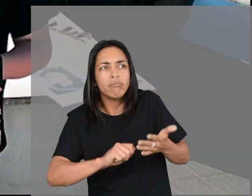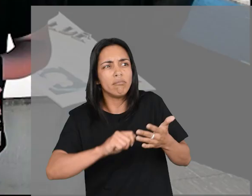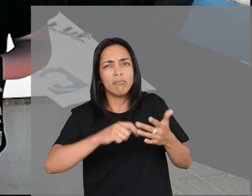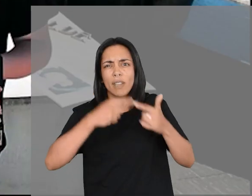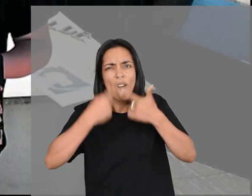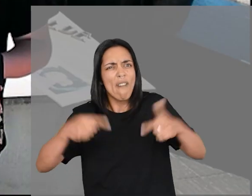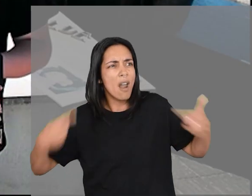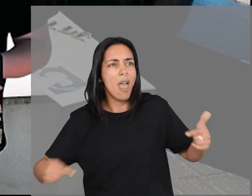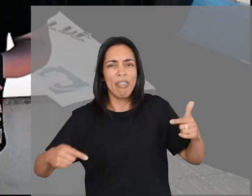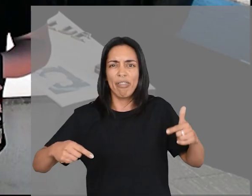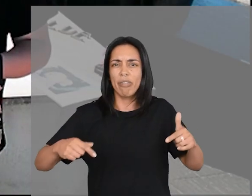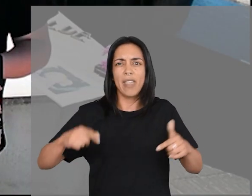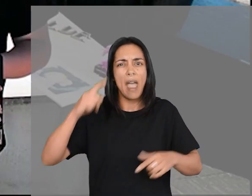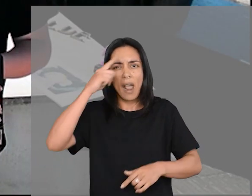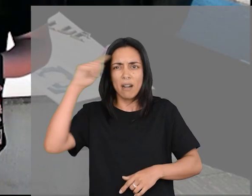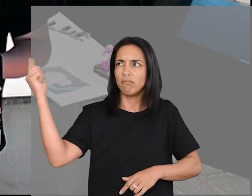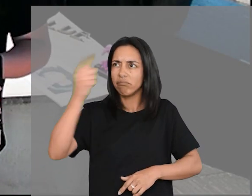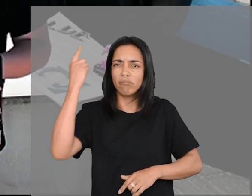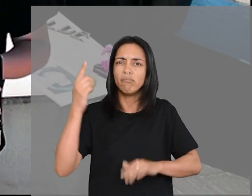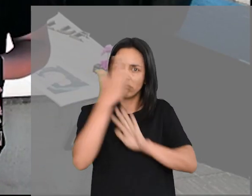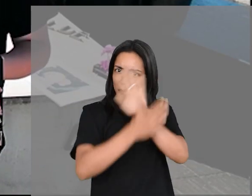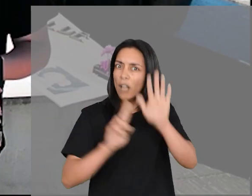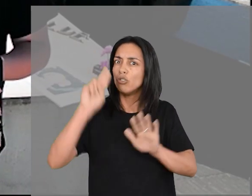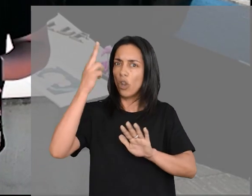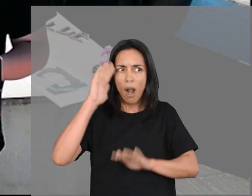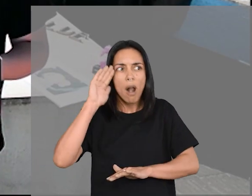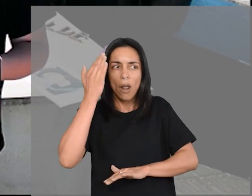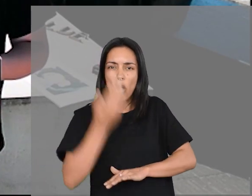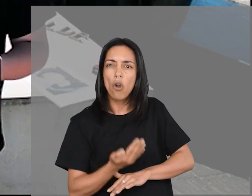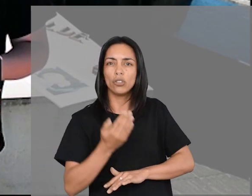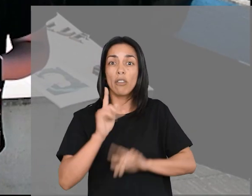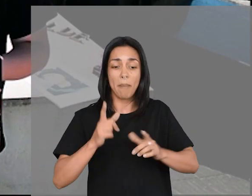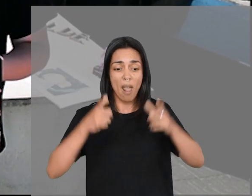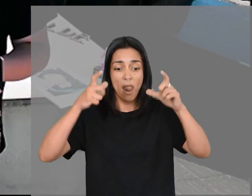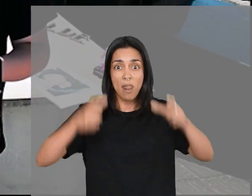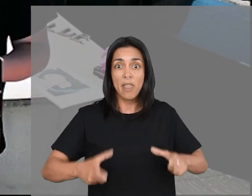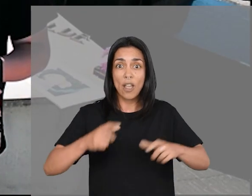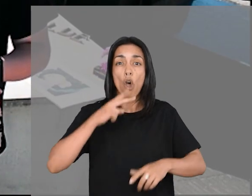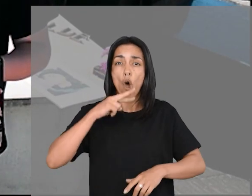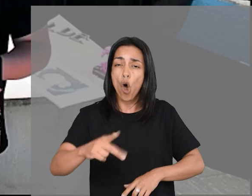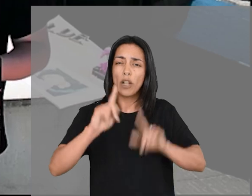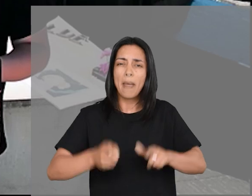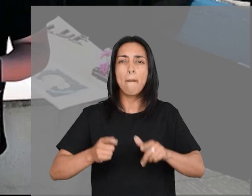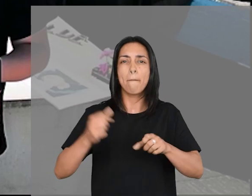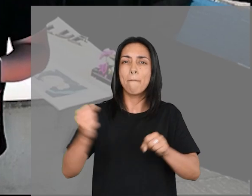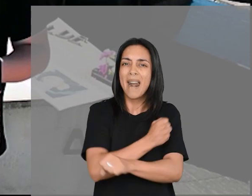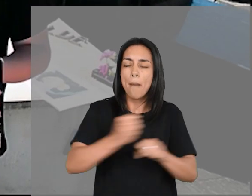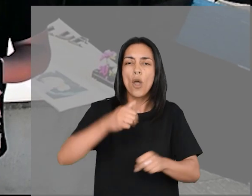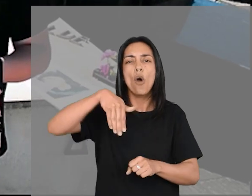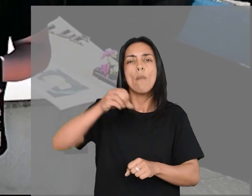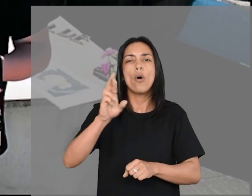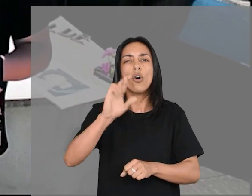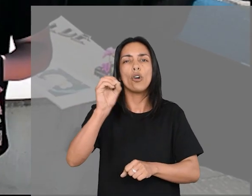nivel nacional como internacional. Recibió el disco de oro y el premio Morosoli de oro, y fue